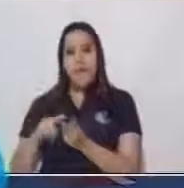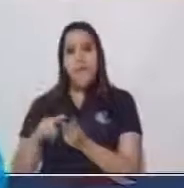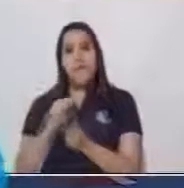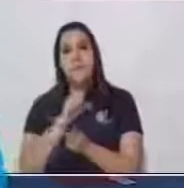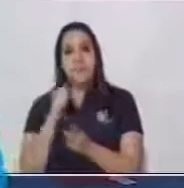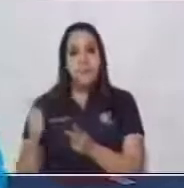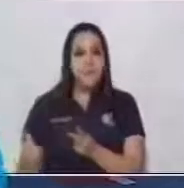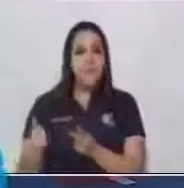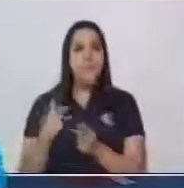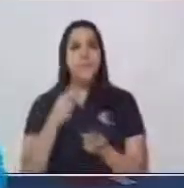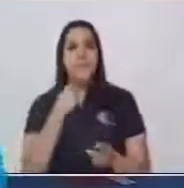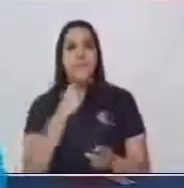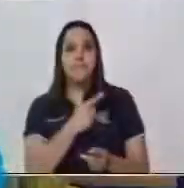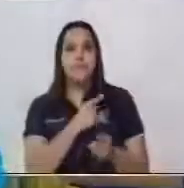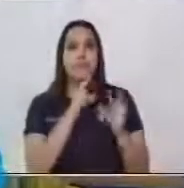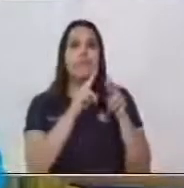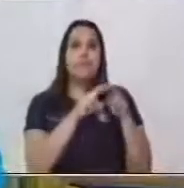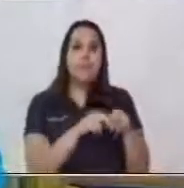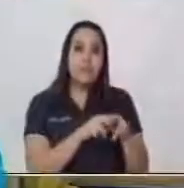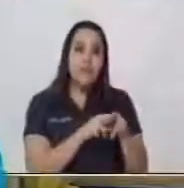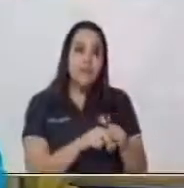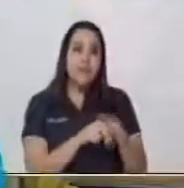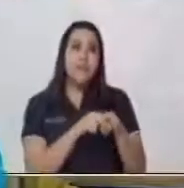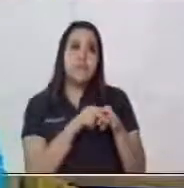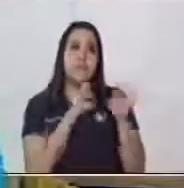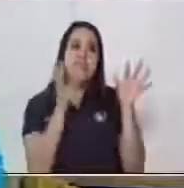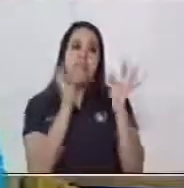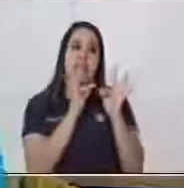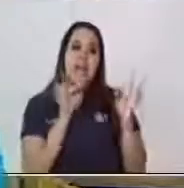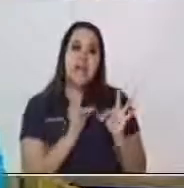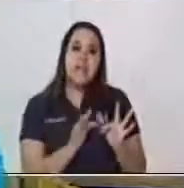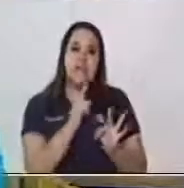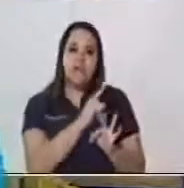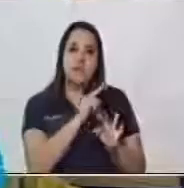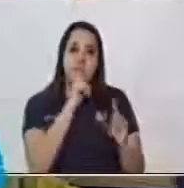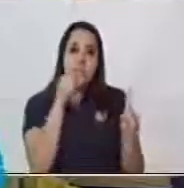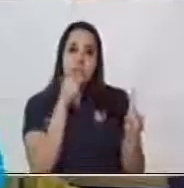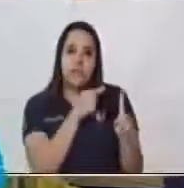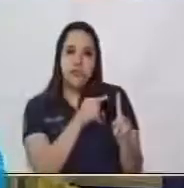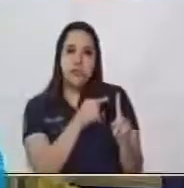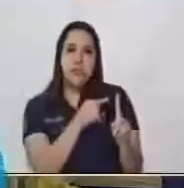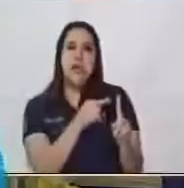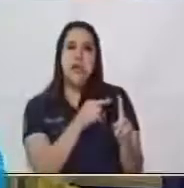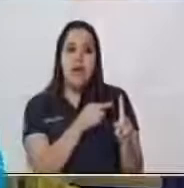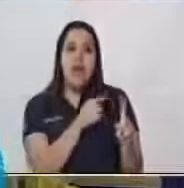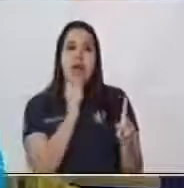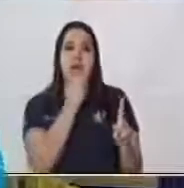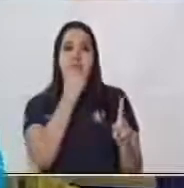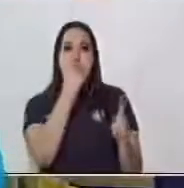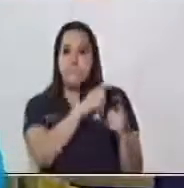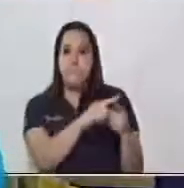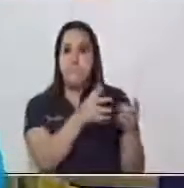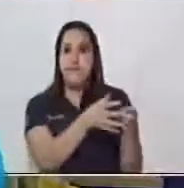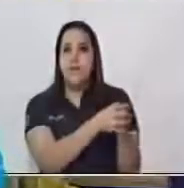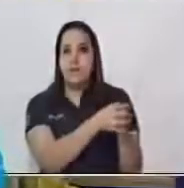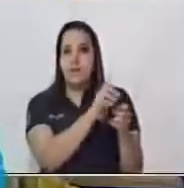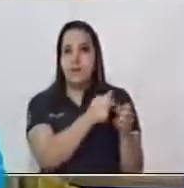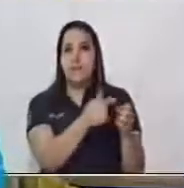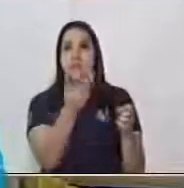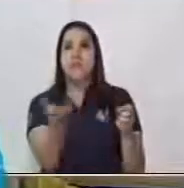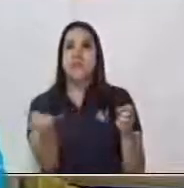tenemos cuando nos expresamos con otras personas, corresponde a la primera clasificación. Luego